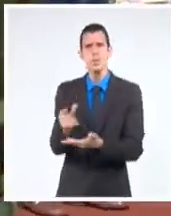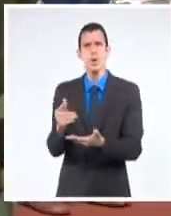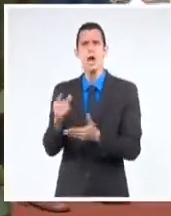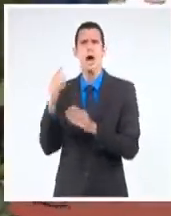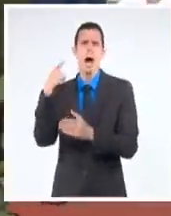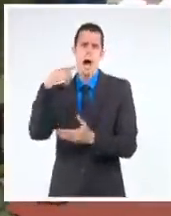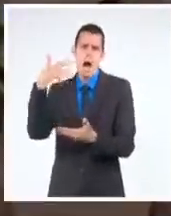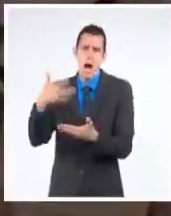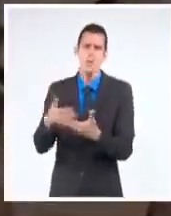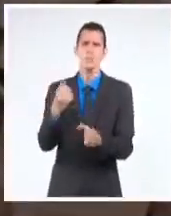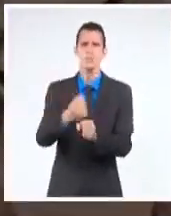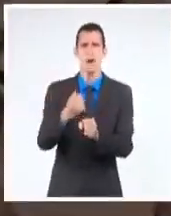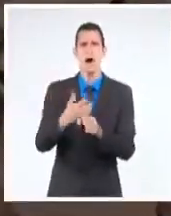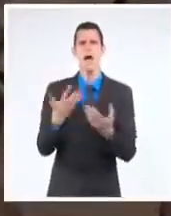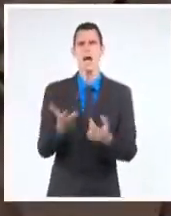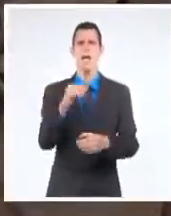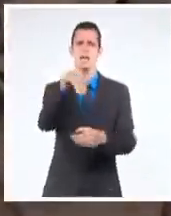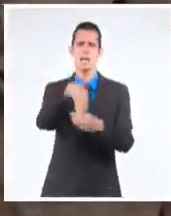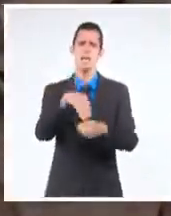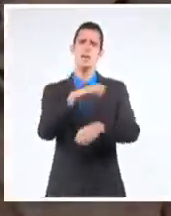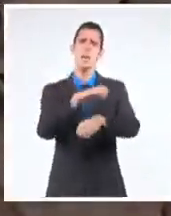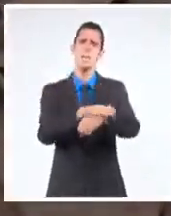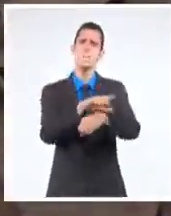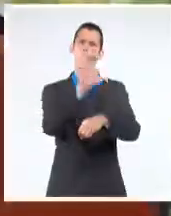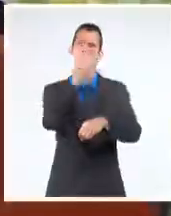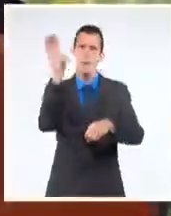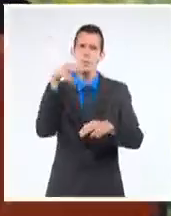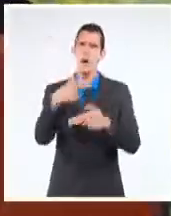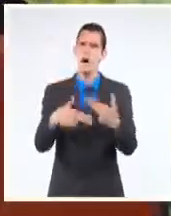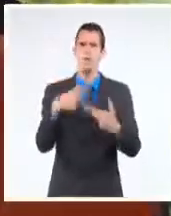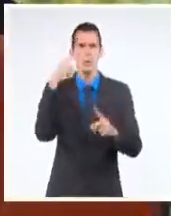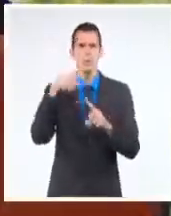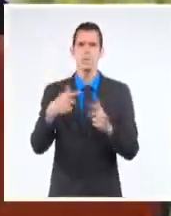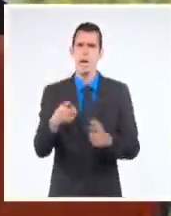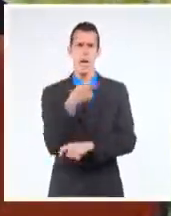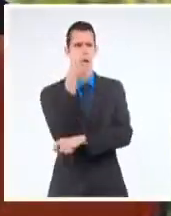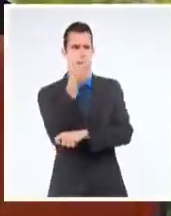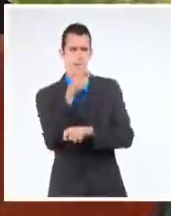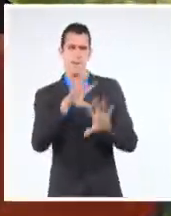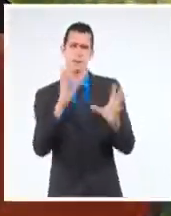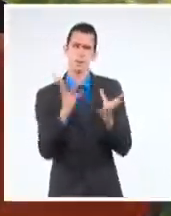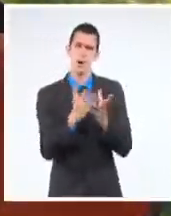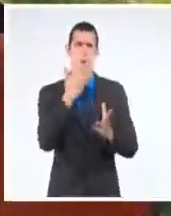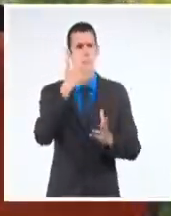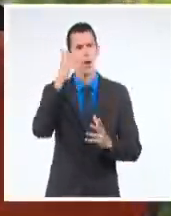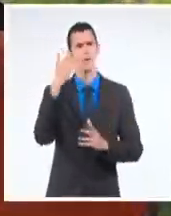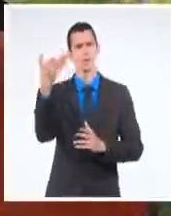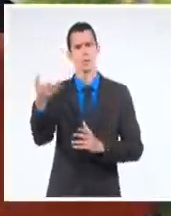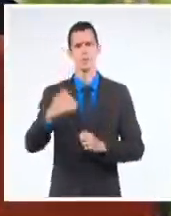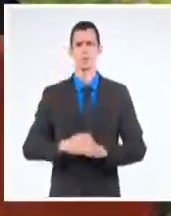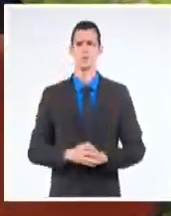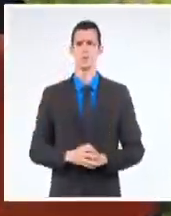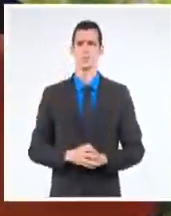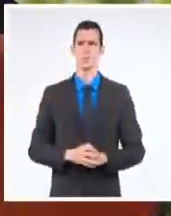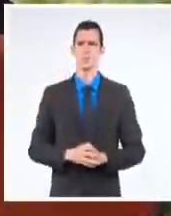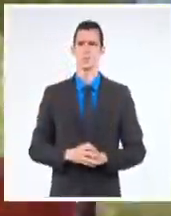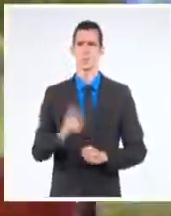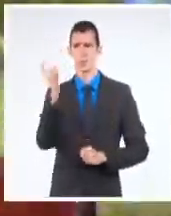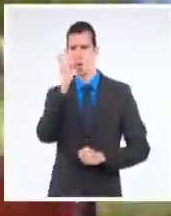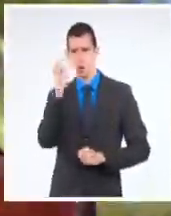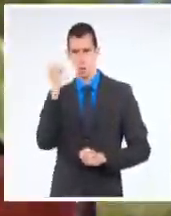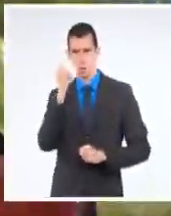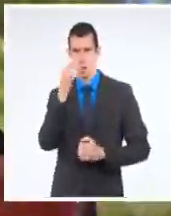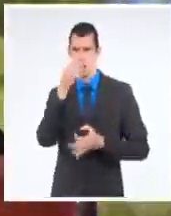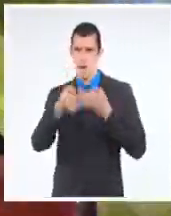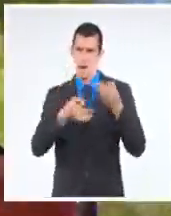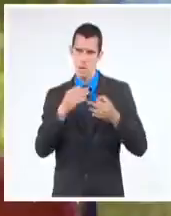establecimientos penitenciarios. Las palabras centrales del acto estuvieron a cargo del general de brigada Belardo Jiménez González, jefe